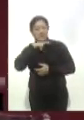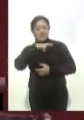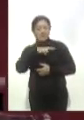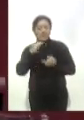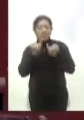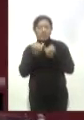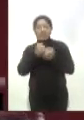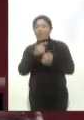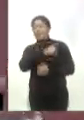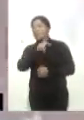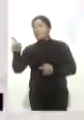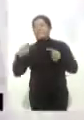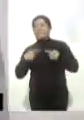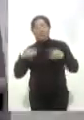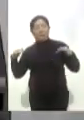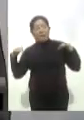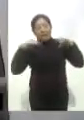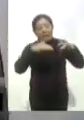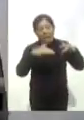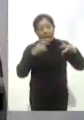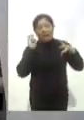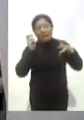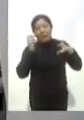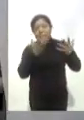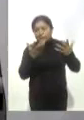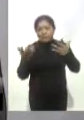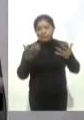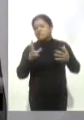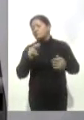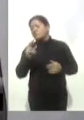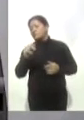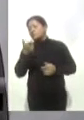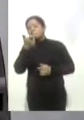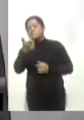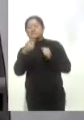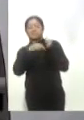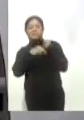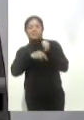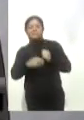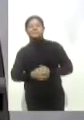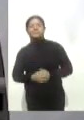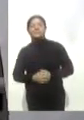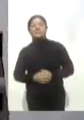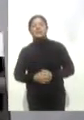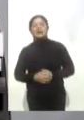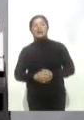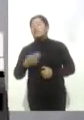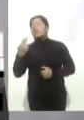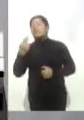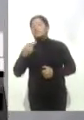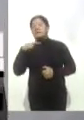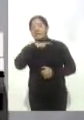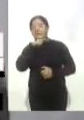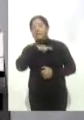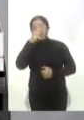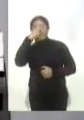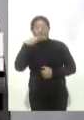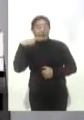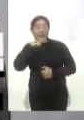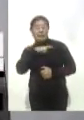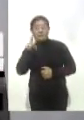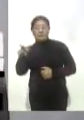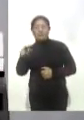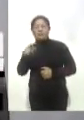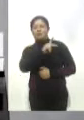económicos para las personas. Es algo que tendríamos que hacer tarde que temprano para ser siempre más eficientes, para